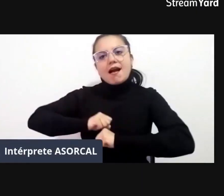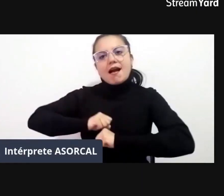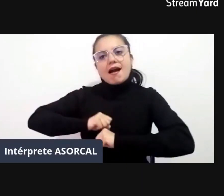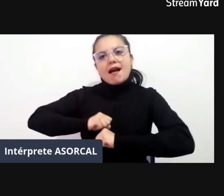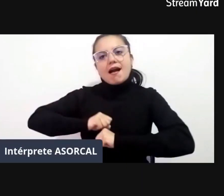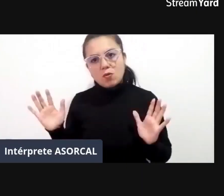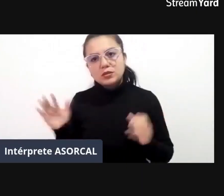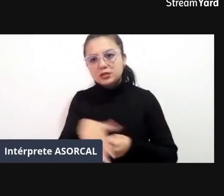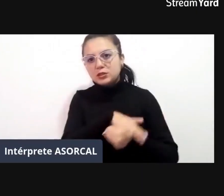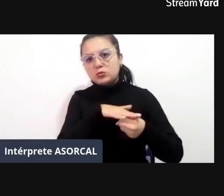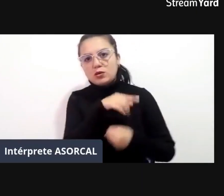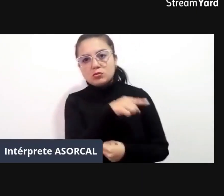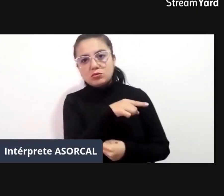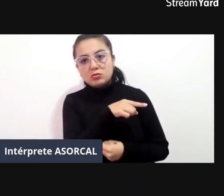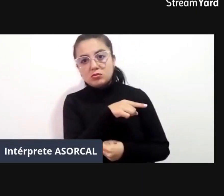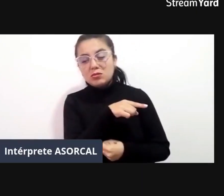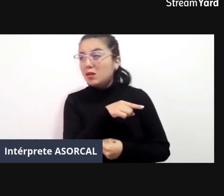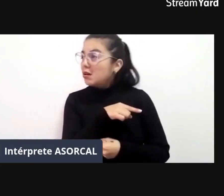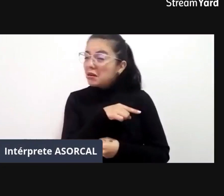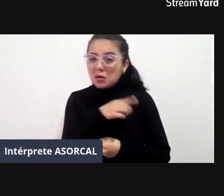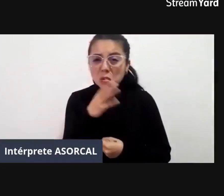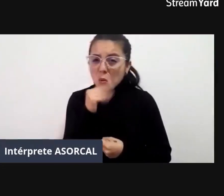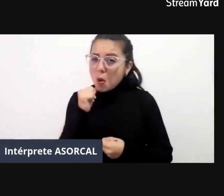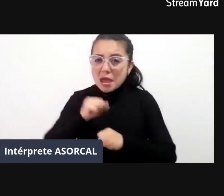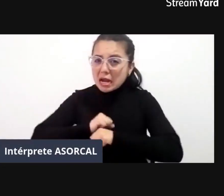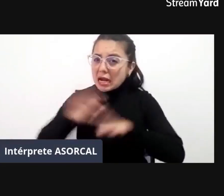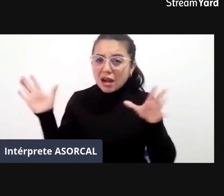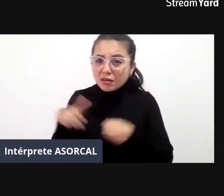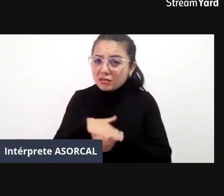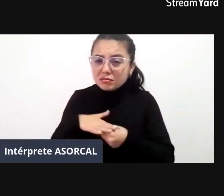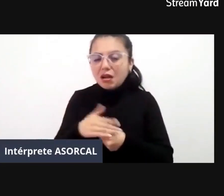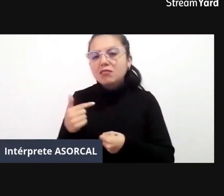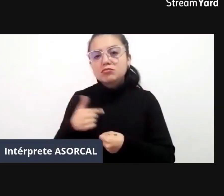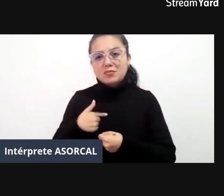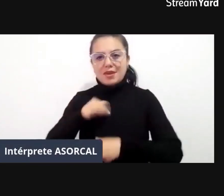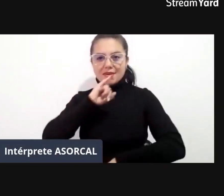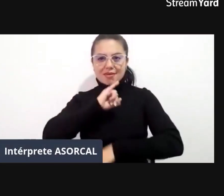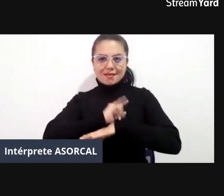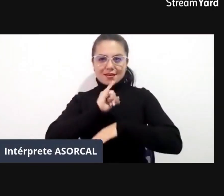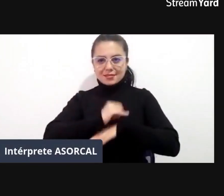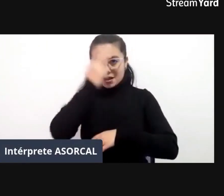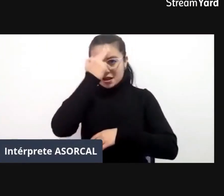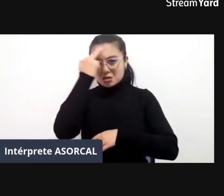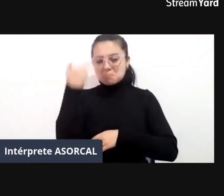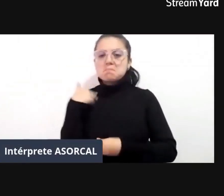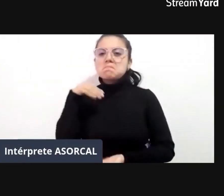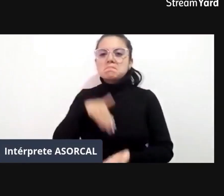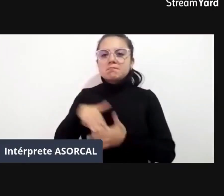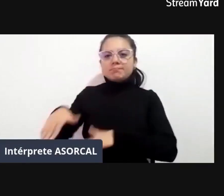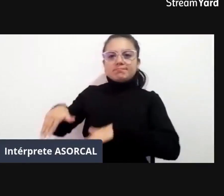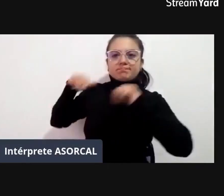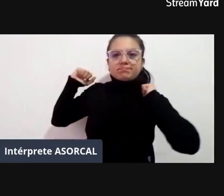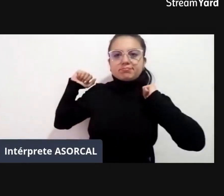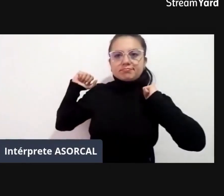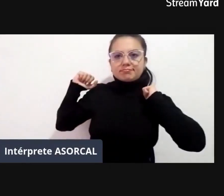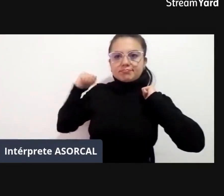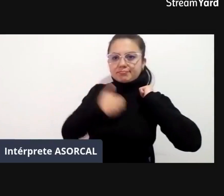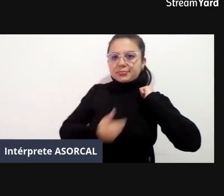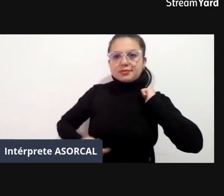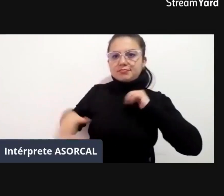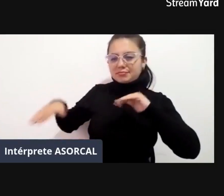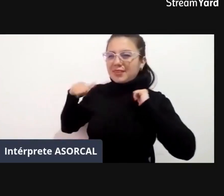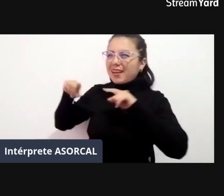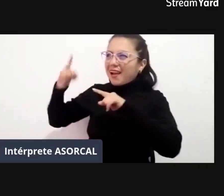él, no iba a asistir a ningún acto oficial. El asesinato nunca se aclaró y por lo tanto la iglesia